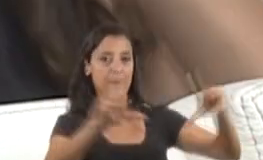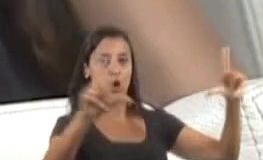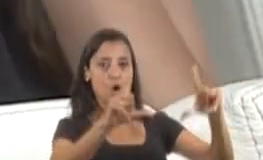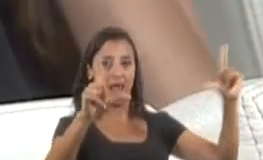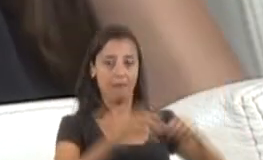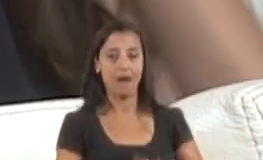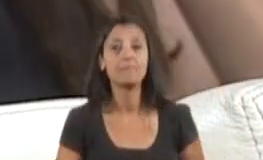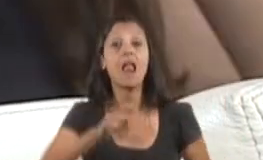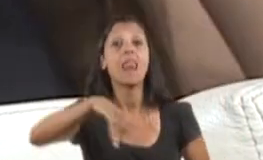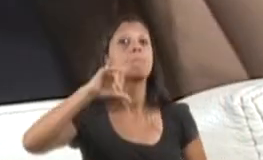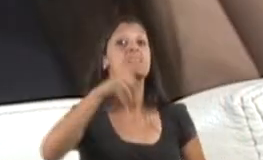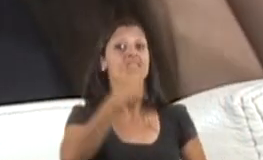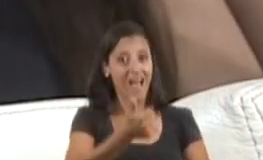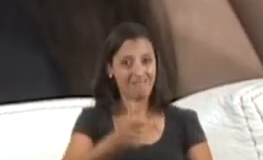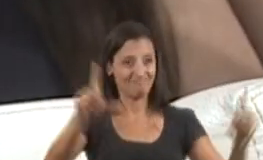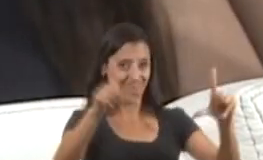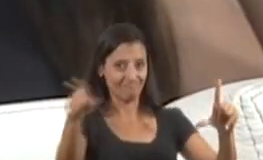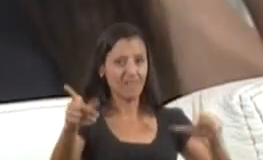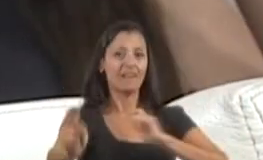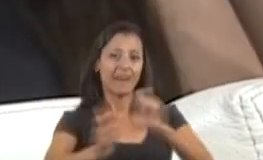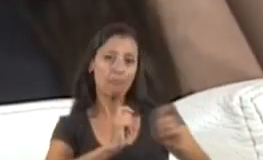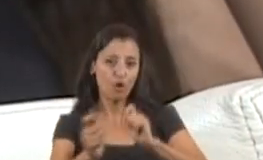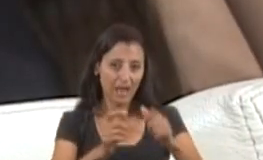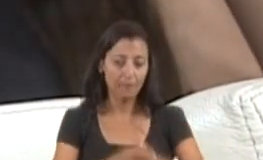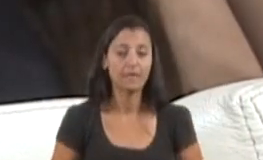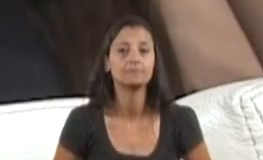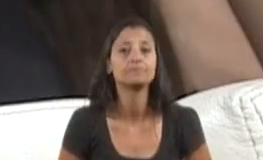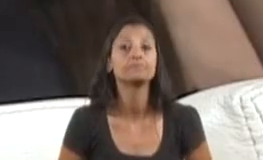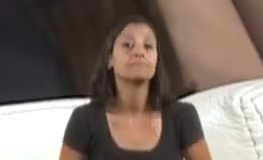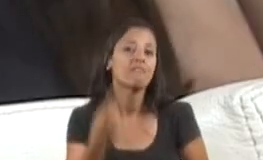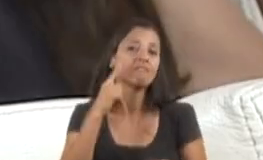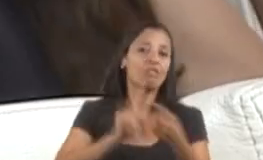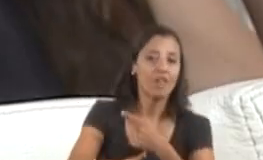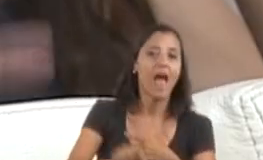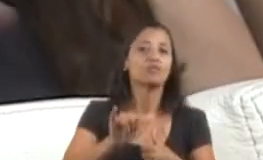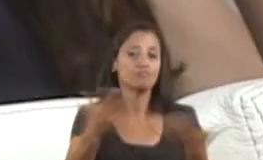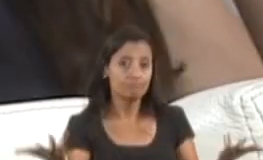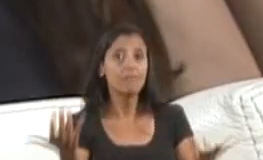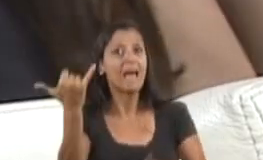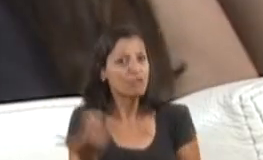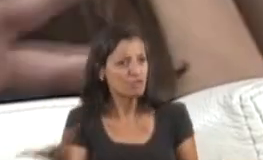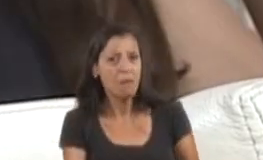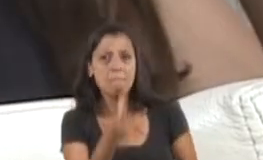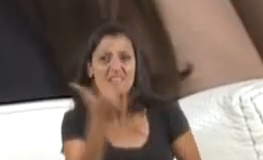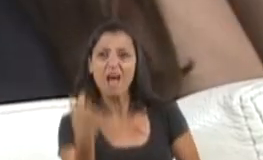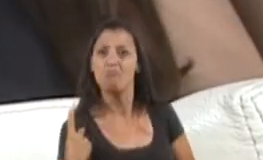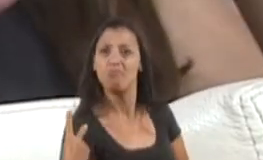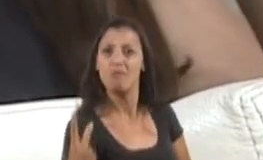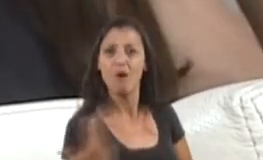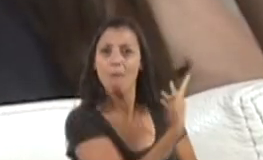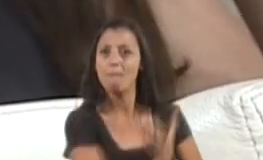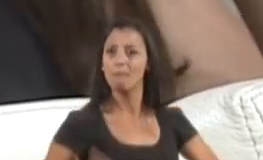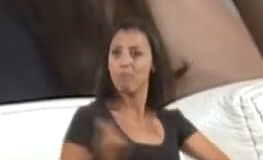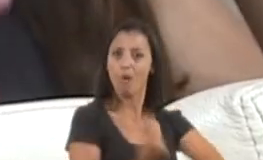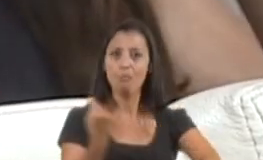La Misa de Carajo Stream. Entonces, si hay 2 Milei, uno para